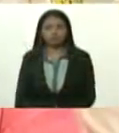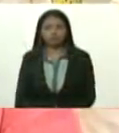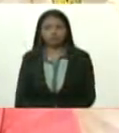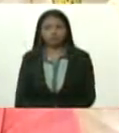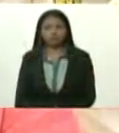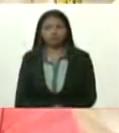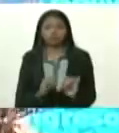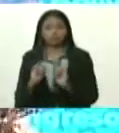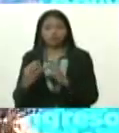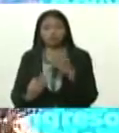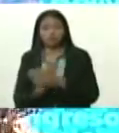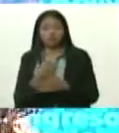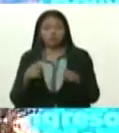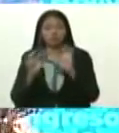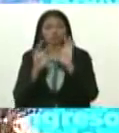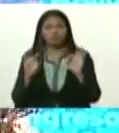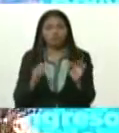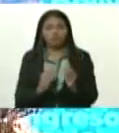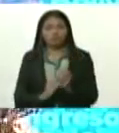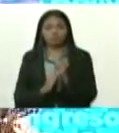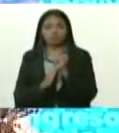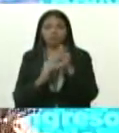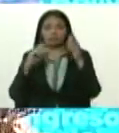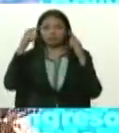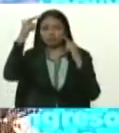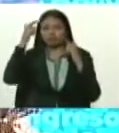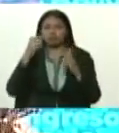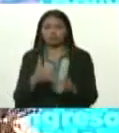Así fue fundado por nuestro comandante Hugo Chávez.